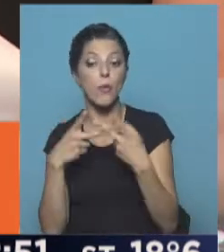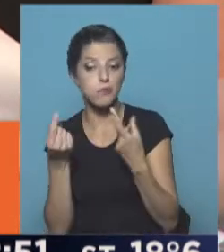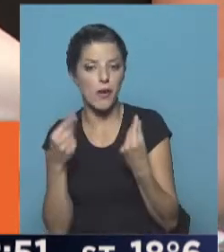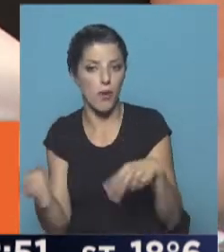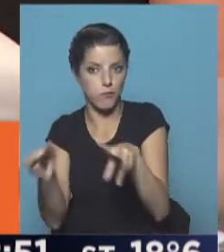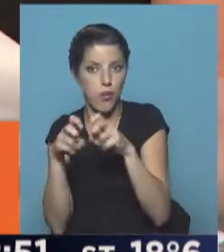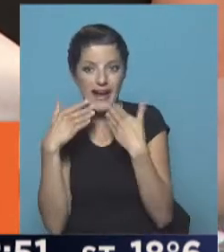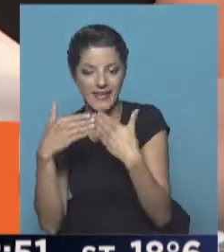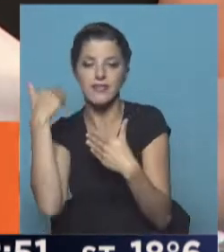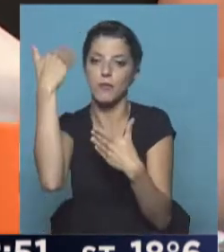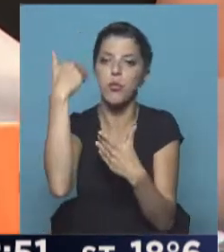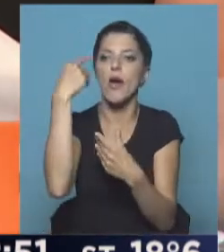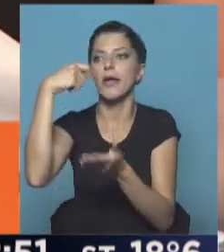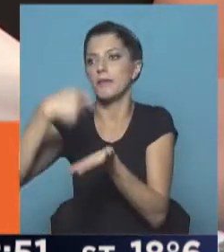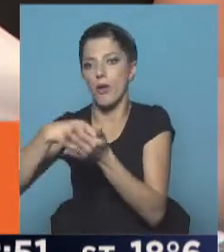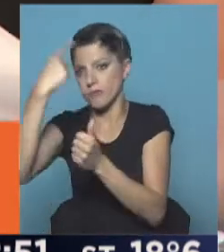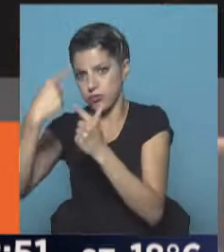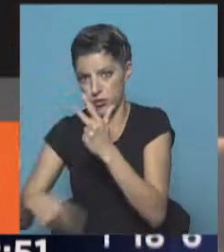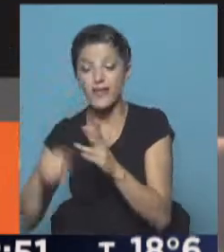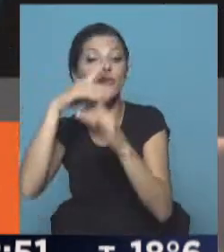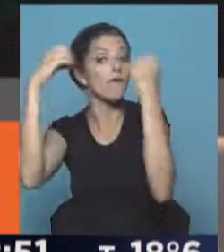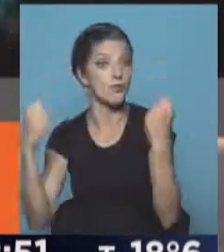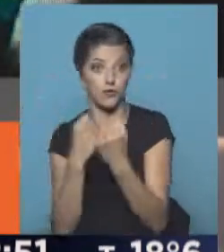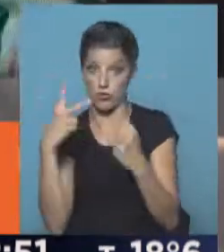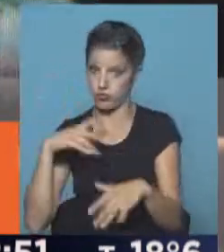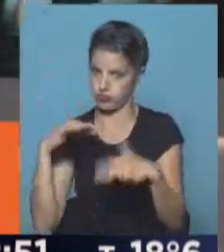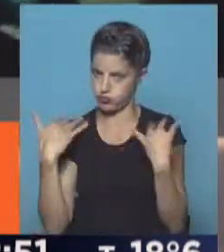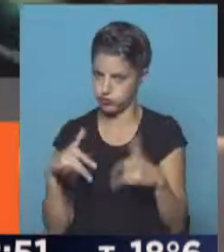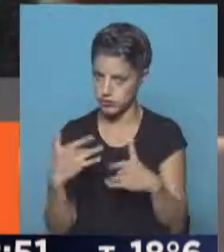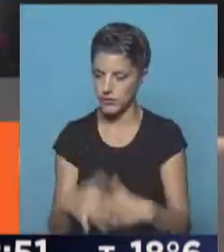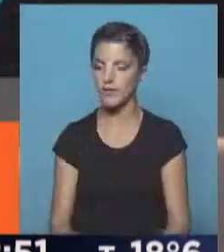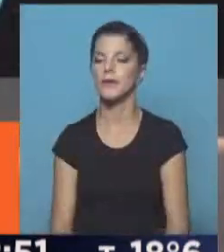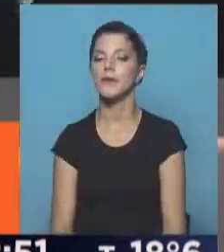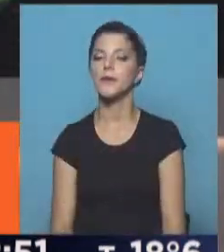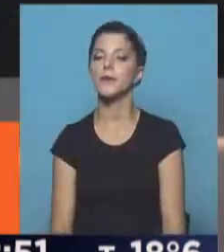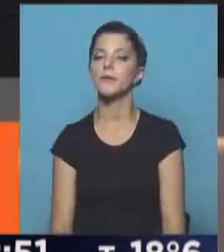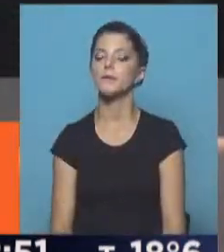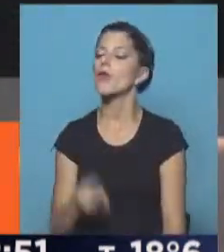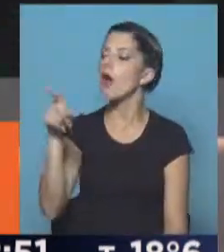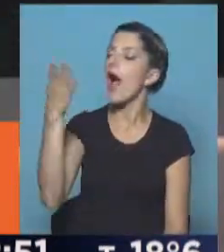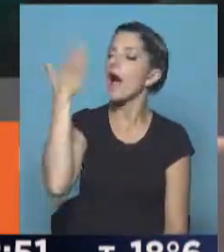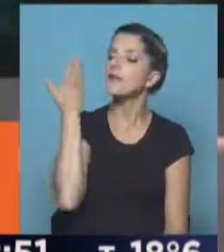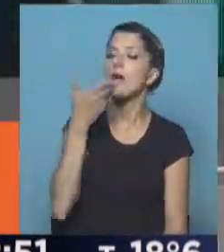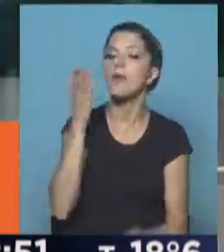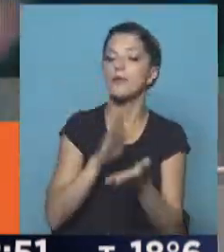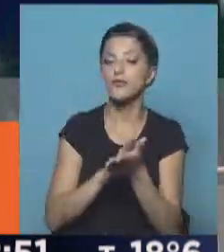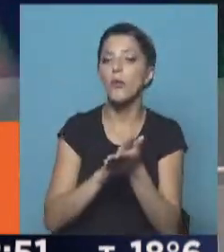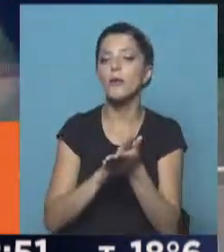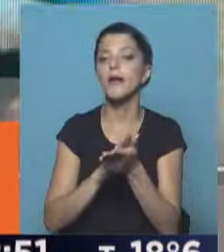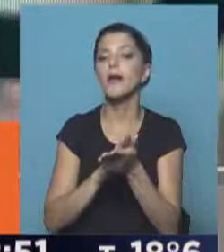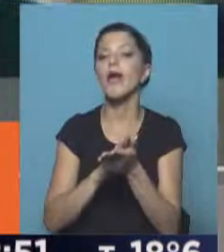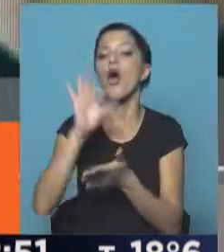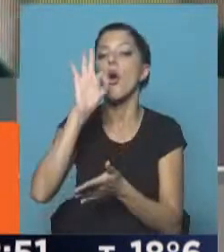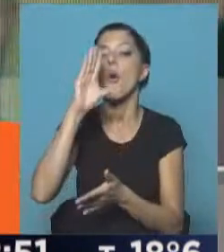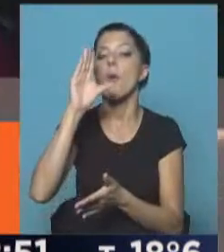un imperio como fundación. Jorge, hablabas de Michelle Obama, digamos, ¿cómo está participando el matrimonio Obama en lo que tiene que